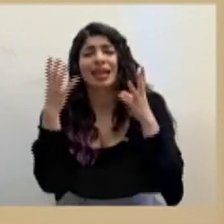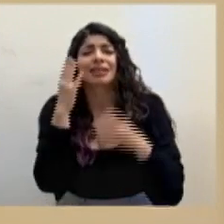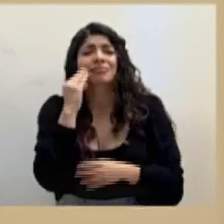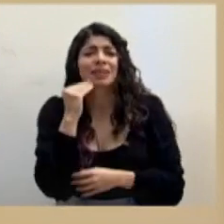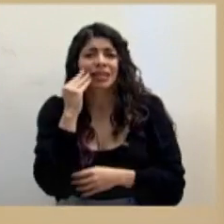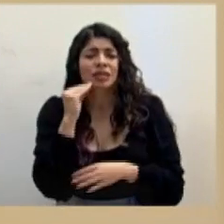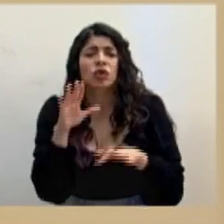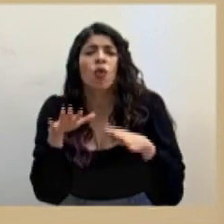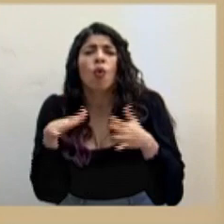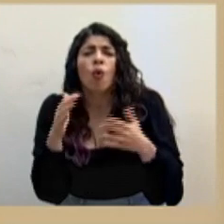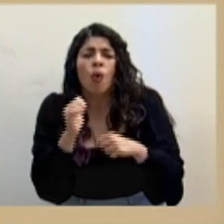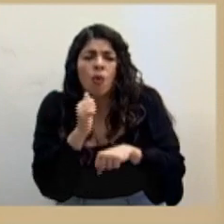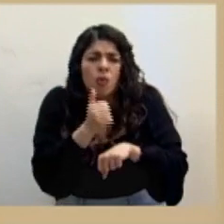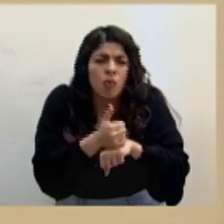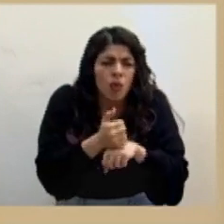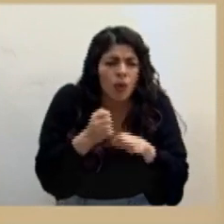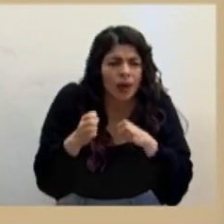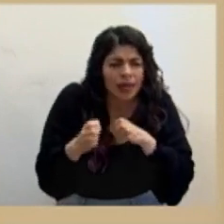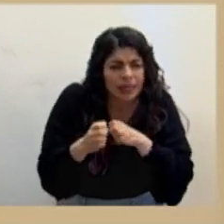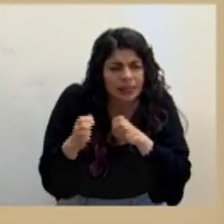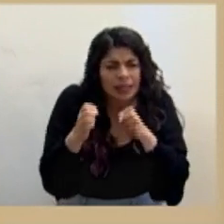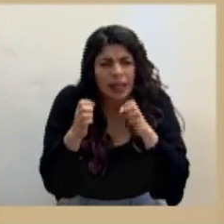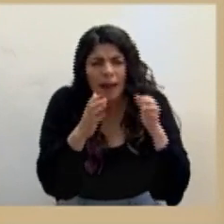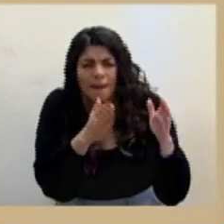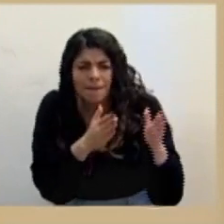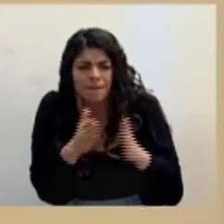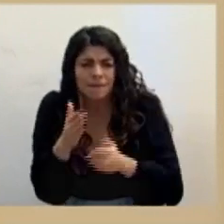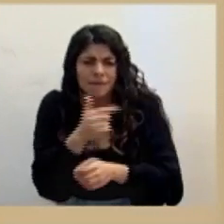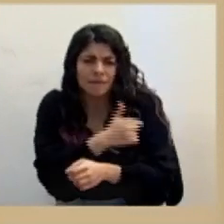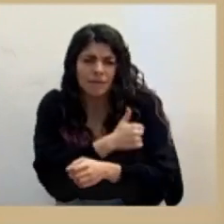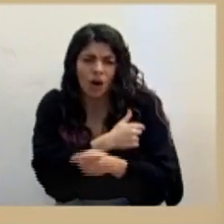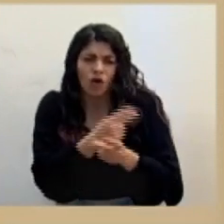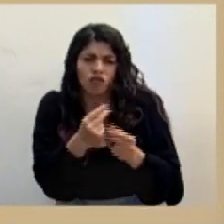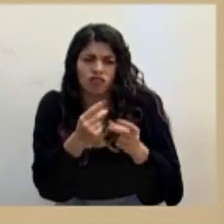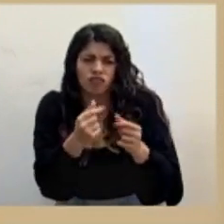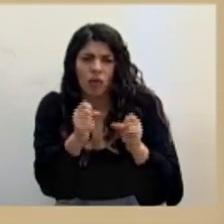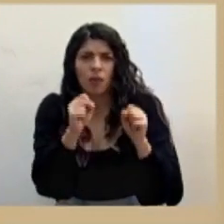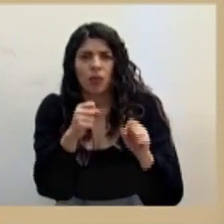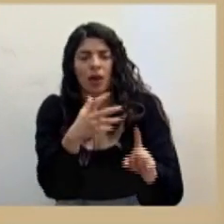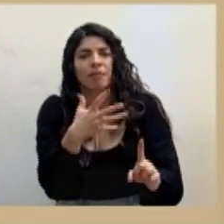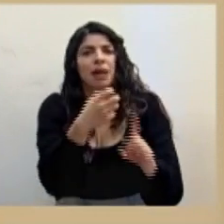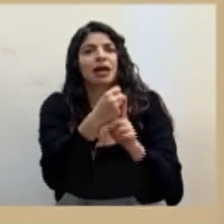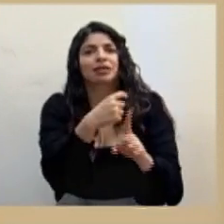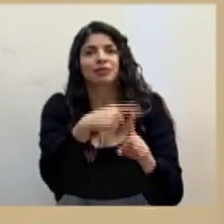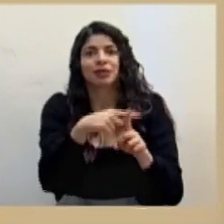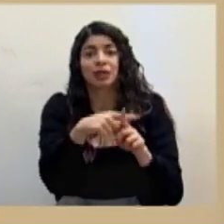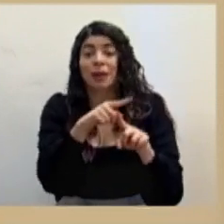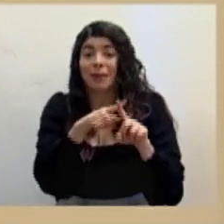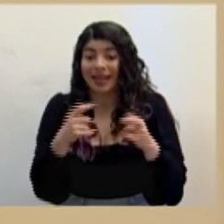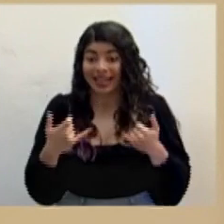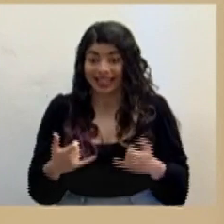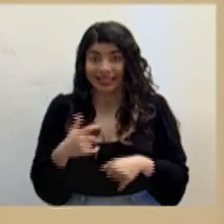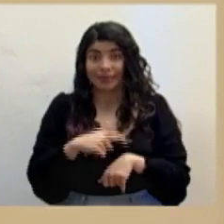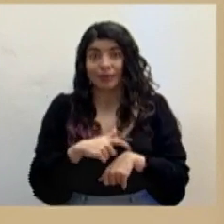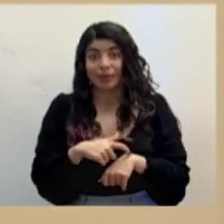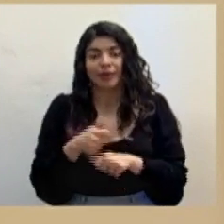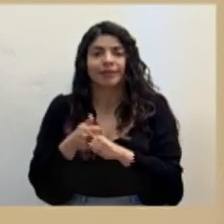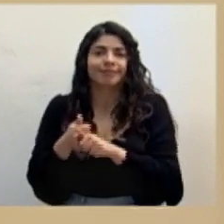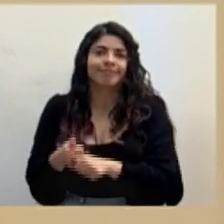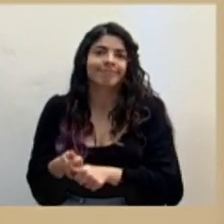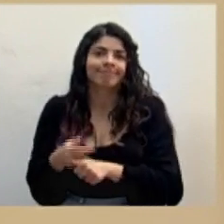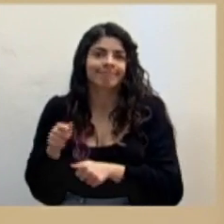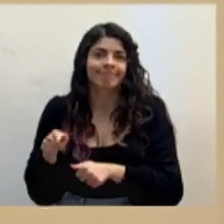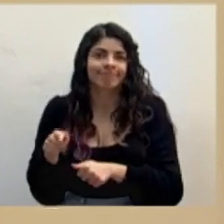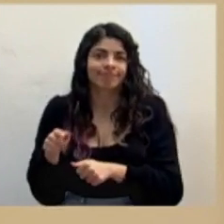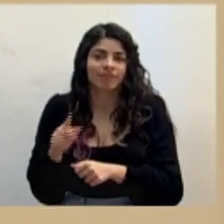establecer mecanismos y estrategias de vacunación que sean efectivas y de impacto, pero tenemos en este momento que estar acorde con